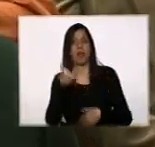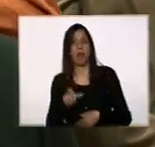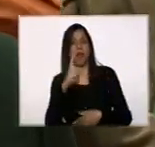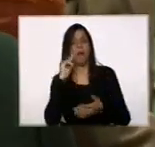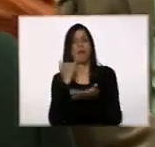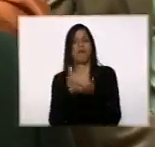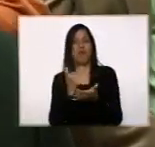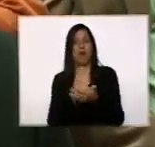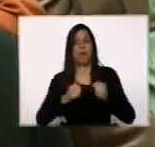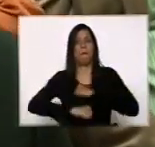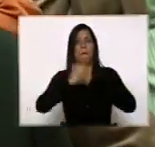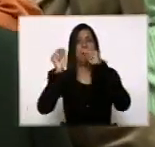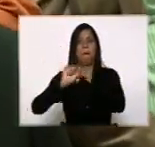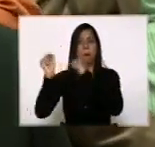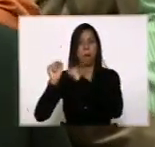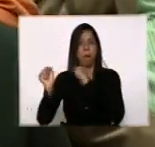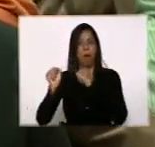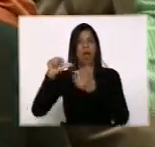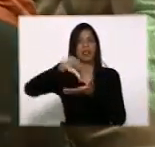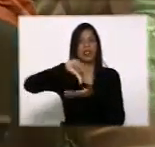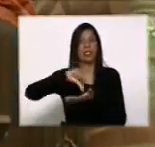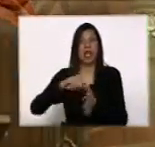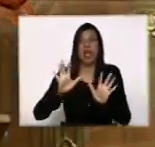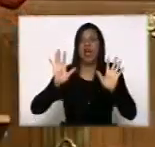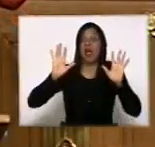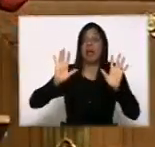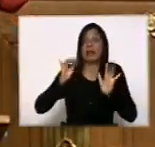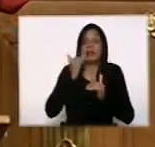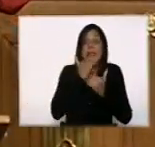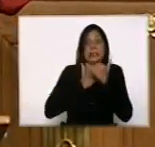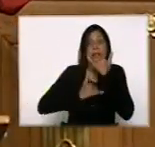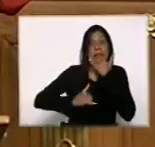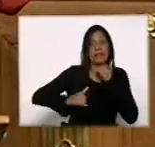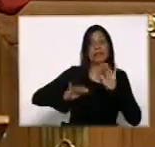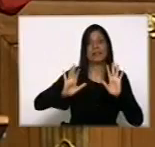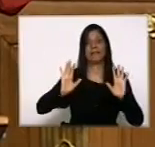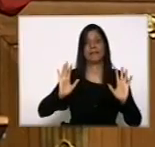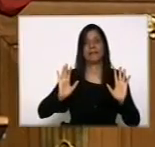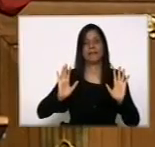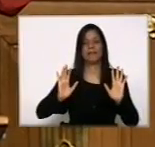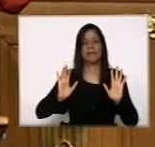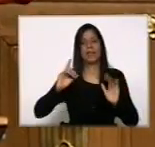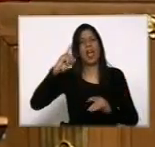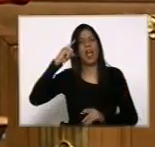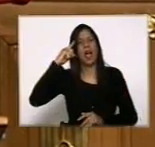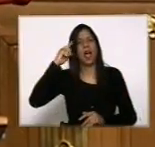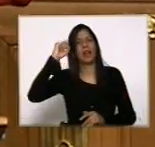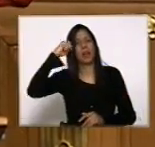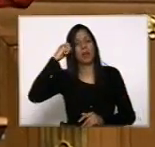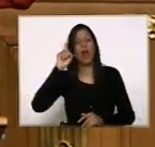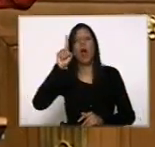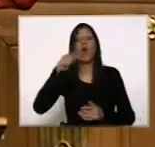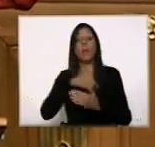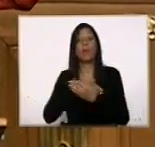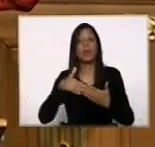destrucción masivas en Irak y luego decir cualquiera puede equivocarse. recordemos, 1 millón de personas.